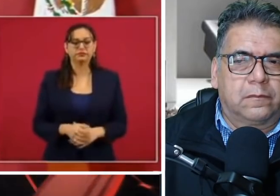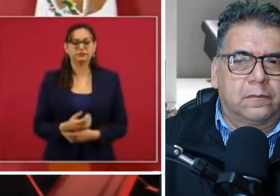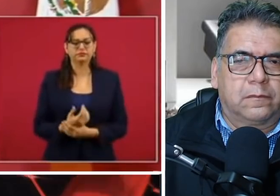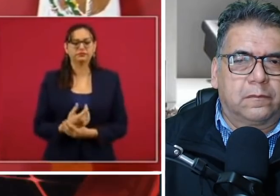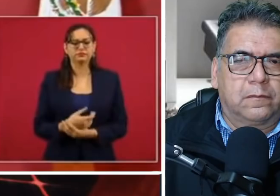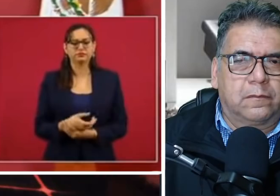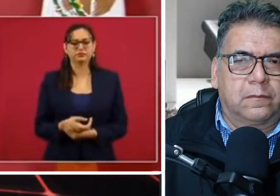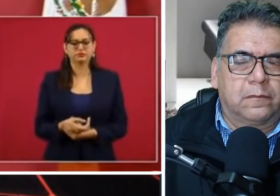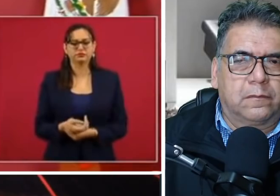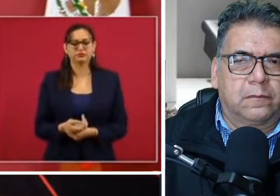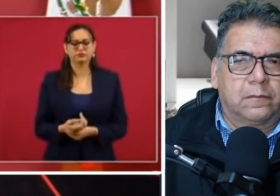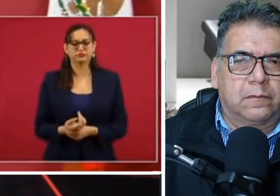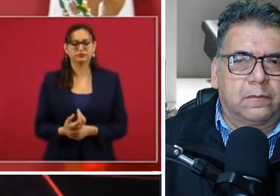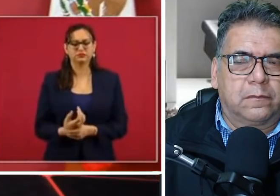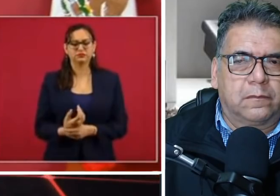Y no voy a